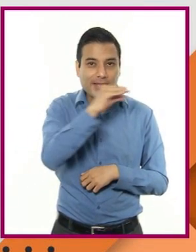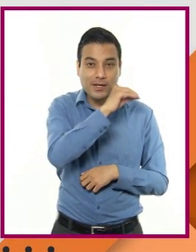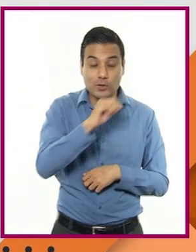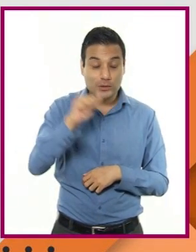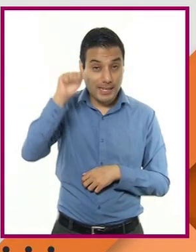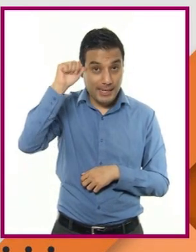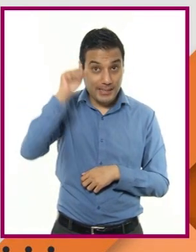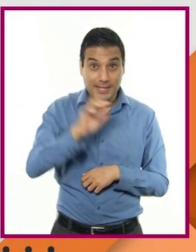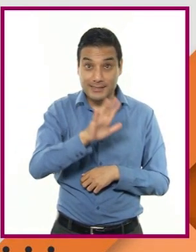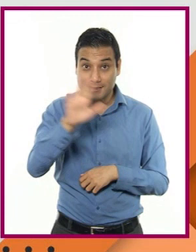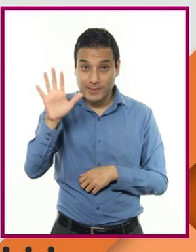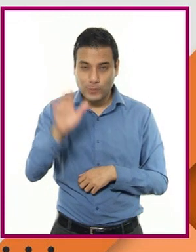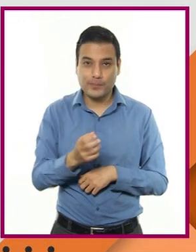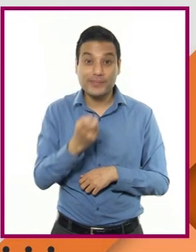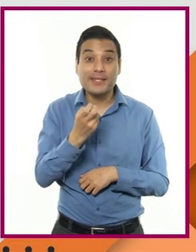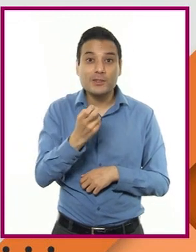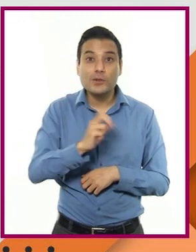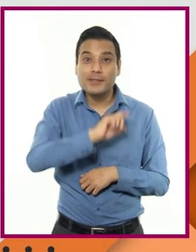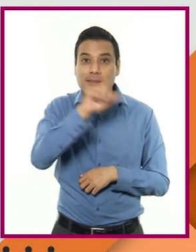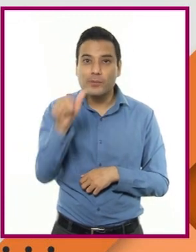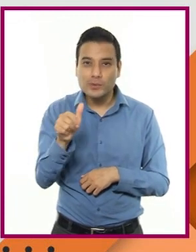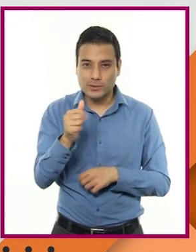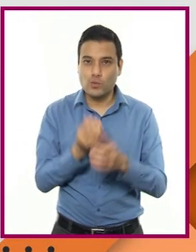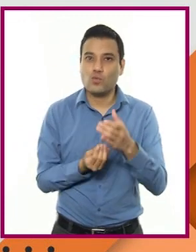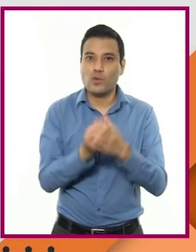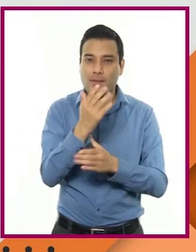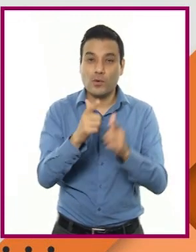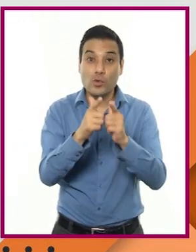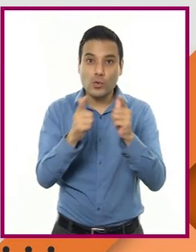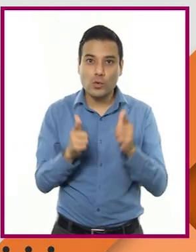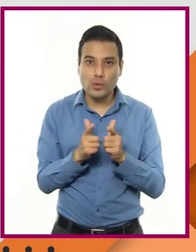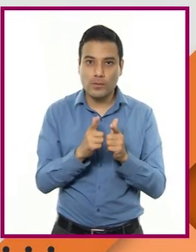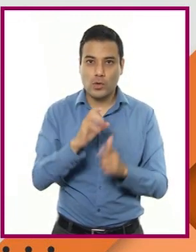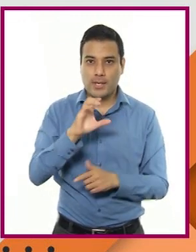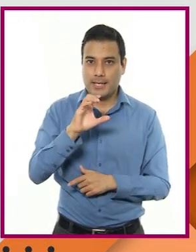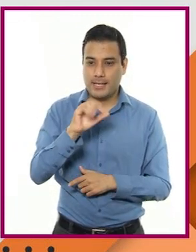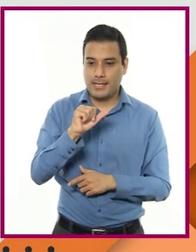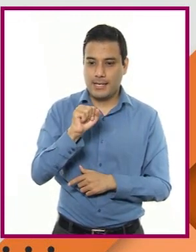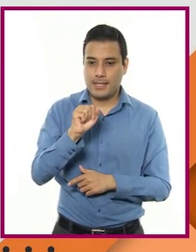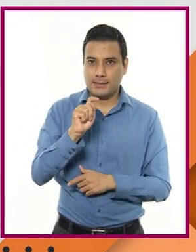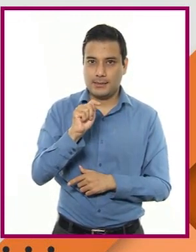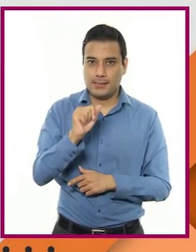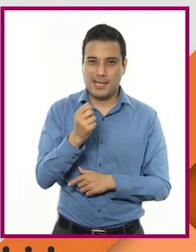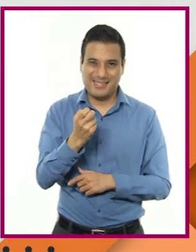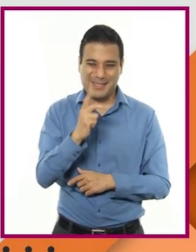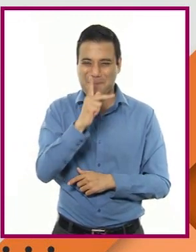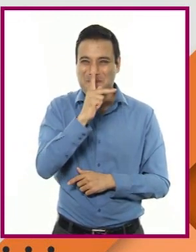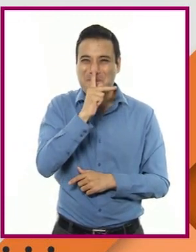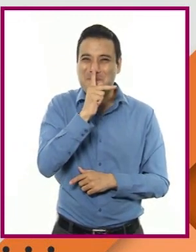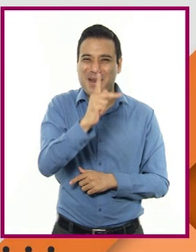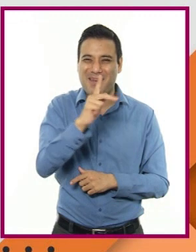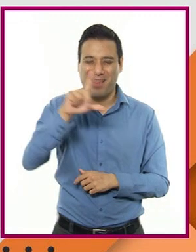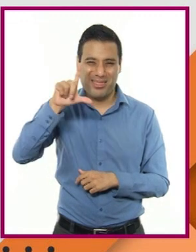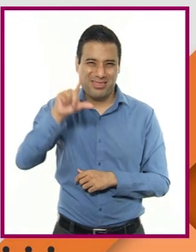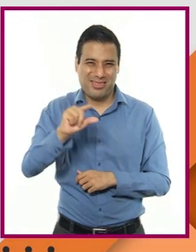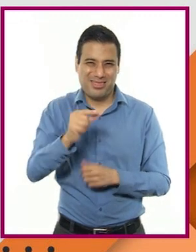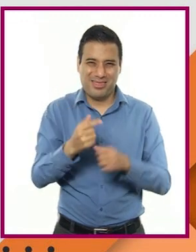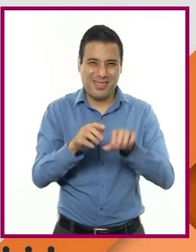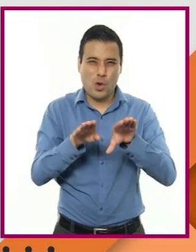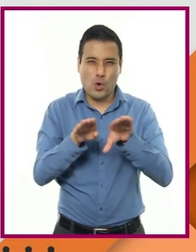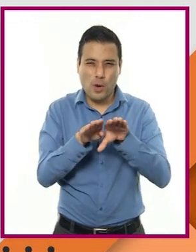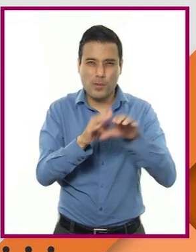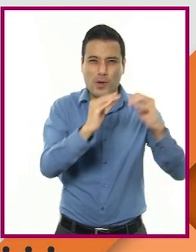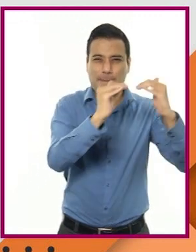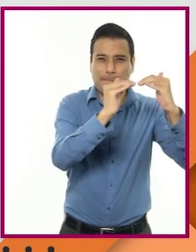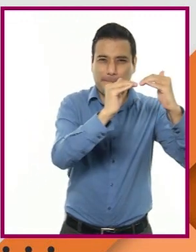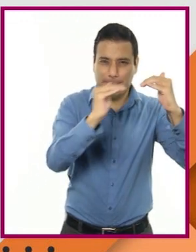origen a lo que conoceremos con el nombre de castas, que es un nombre despectivo y una forma de diferenciación social dentro